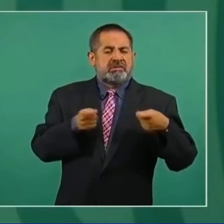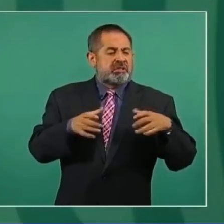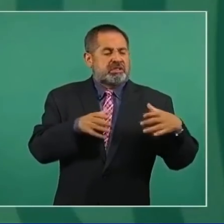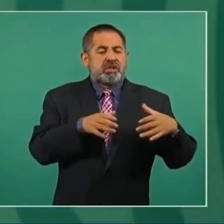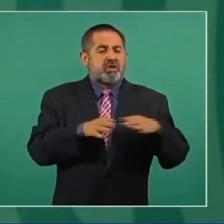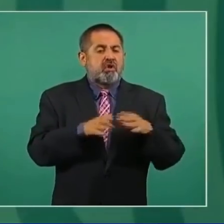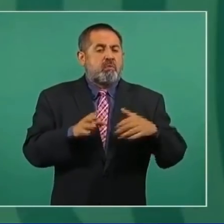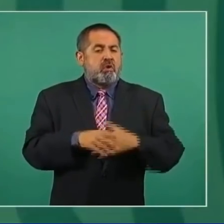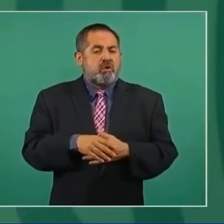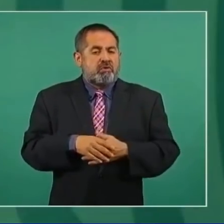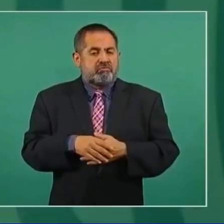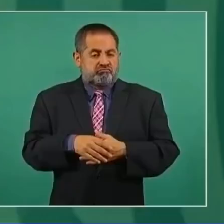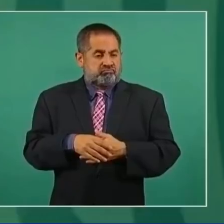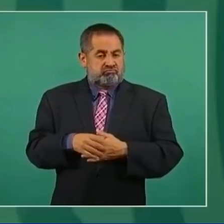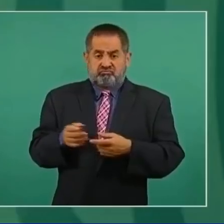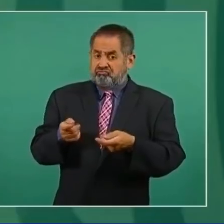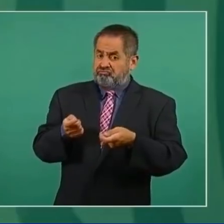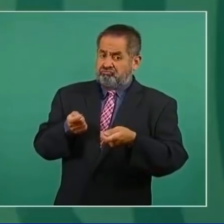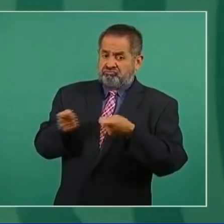Con el control